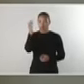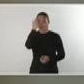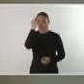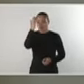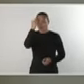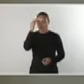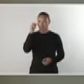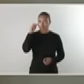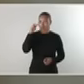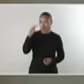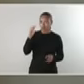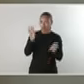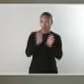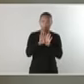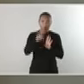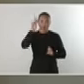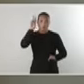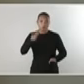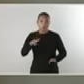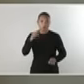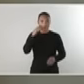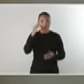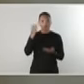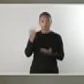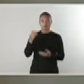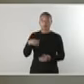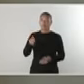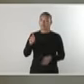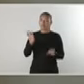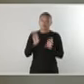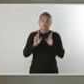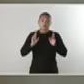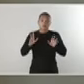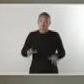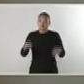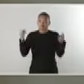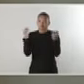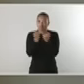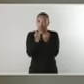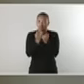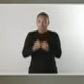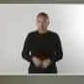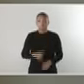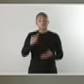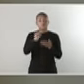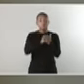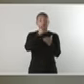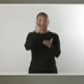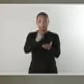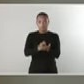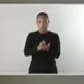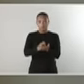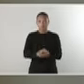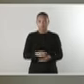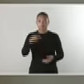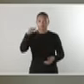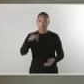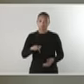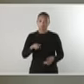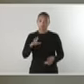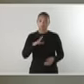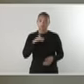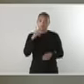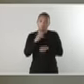hasta aparece en la pura verdad Pero representan lo mismo en Tamaulipas hoy